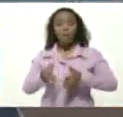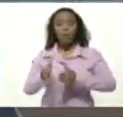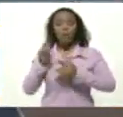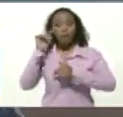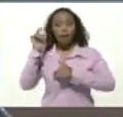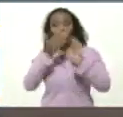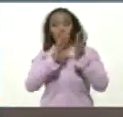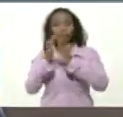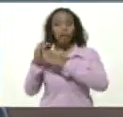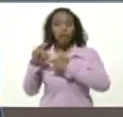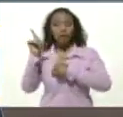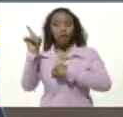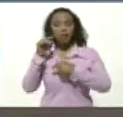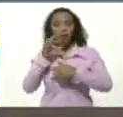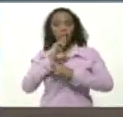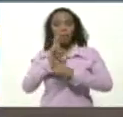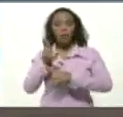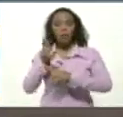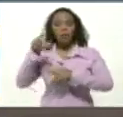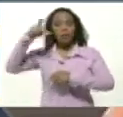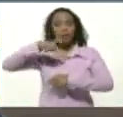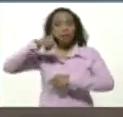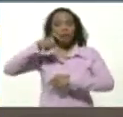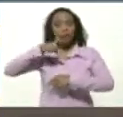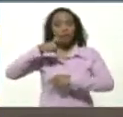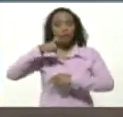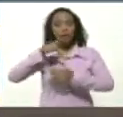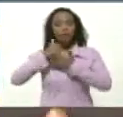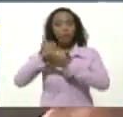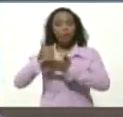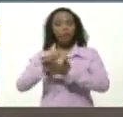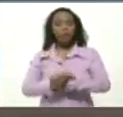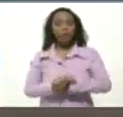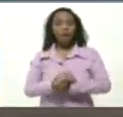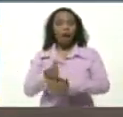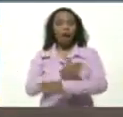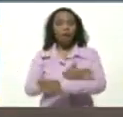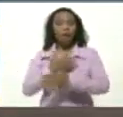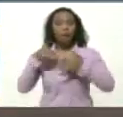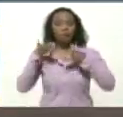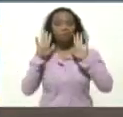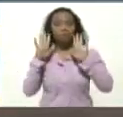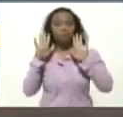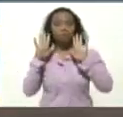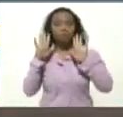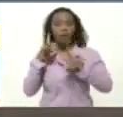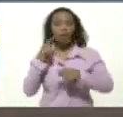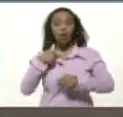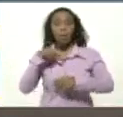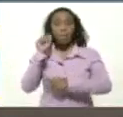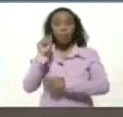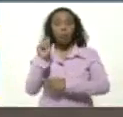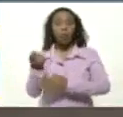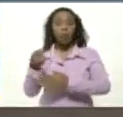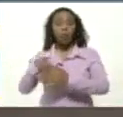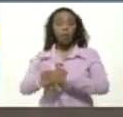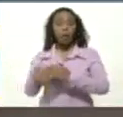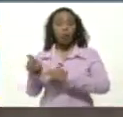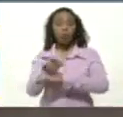comuna como el resultado de una necesidad coyuntural. Antes quizás con el petróleo a 100 y con los puntos de cuenta de los